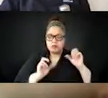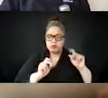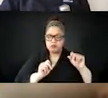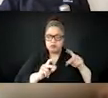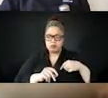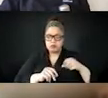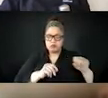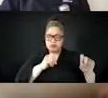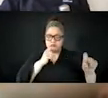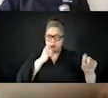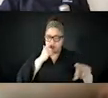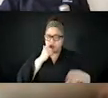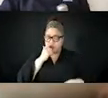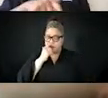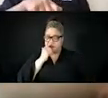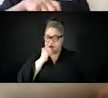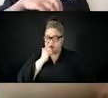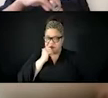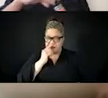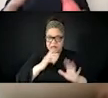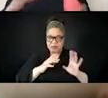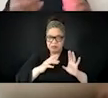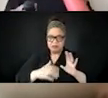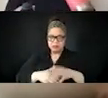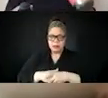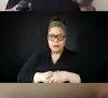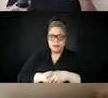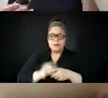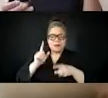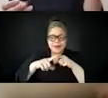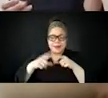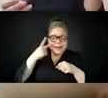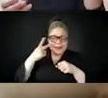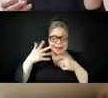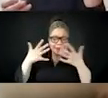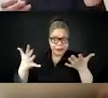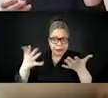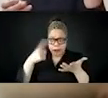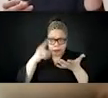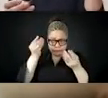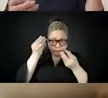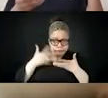como verificar el chat sí